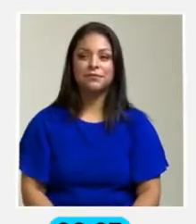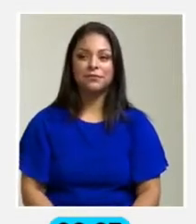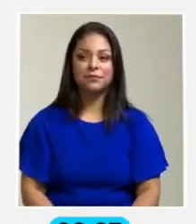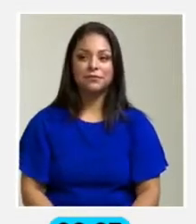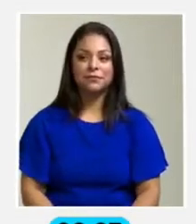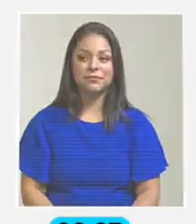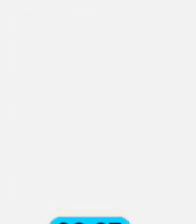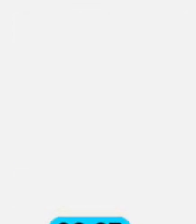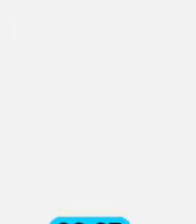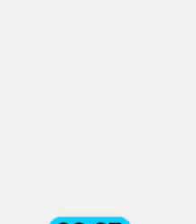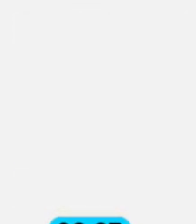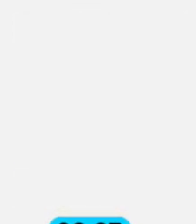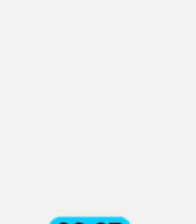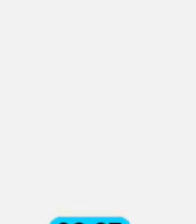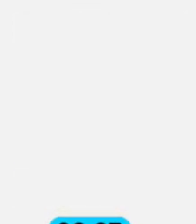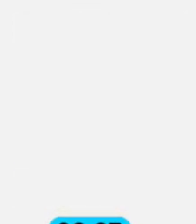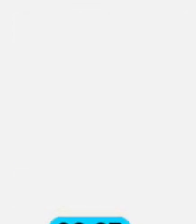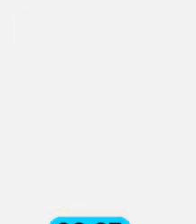hice! ¡Muy bien!